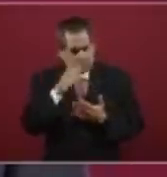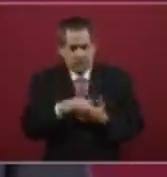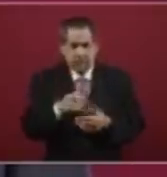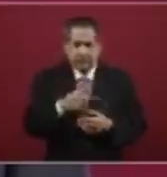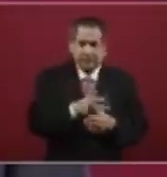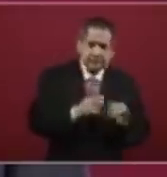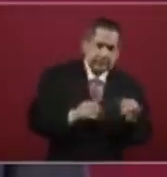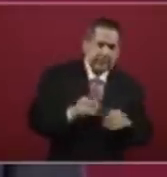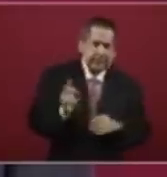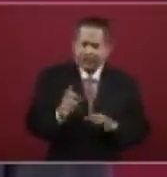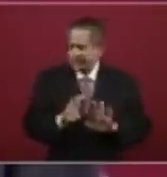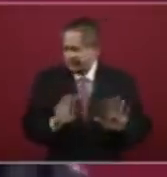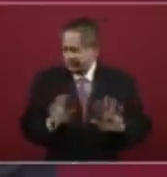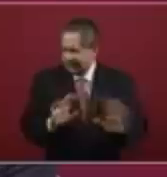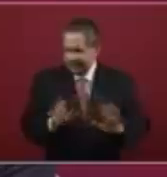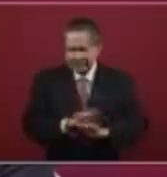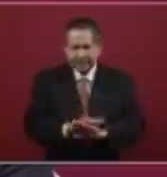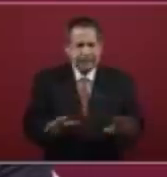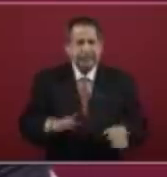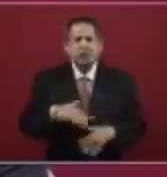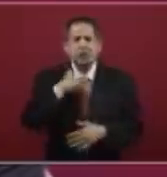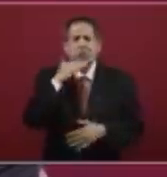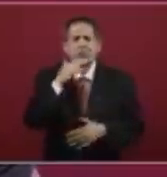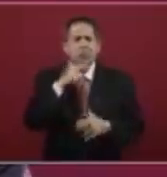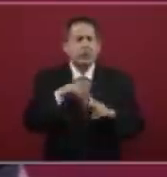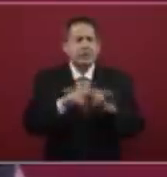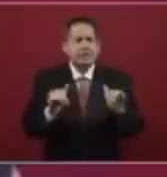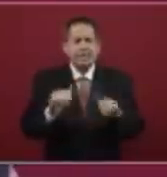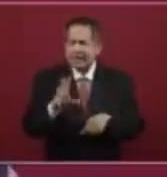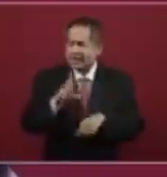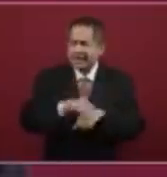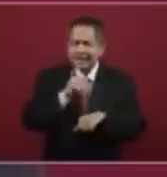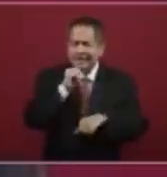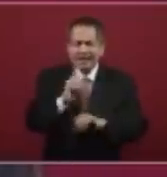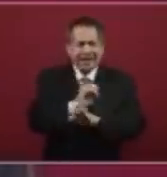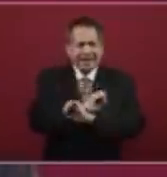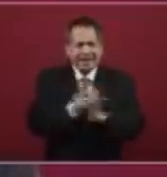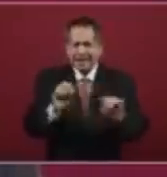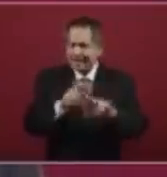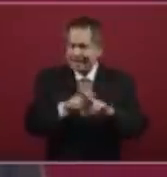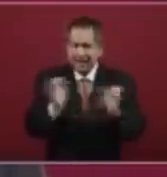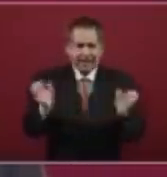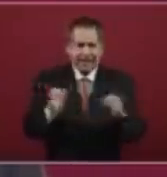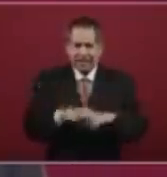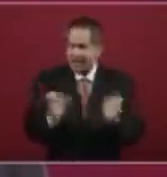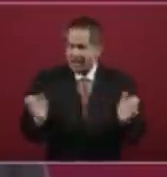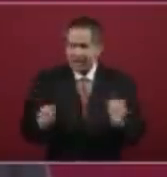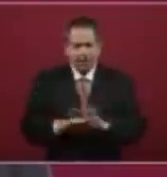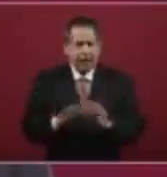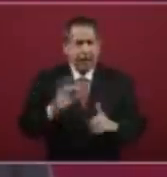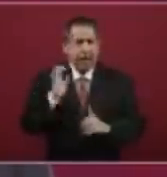derecha. La corrupción no se permite a nadie, se acabó